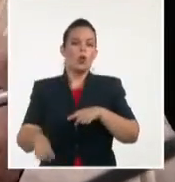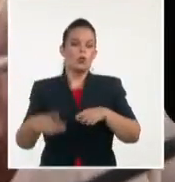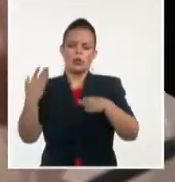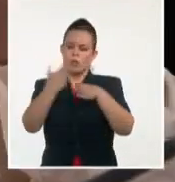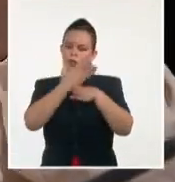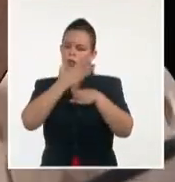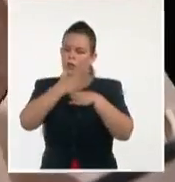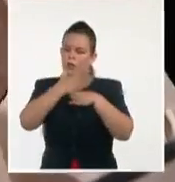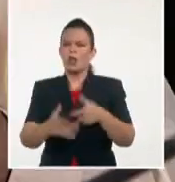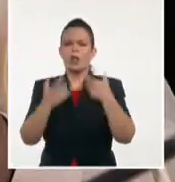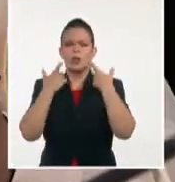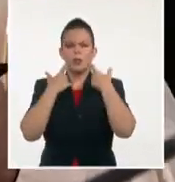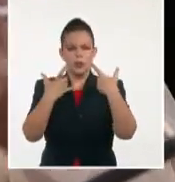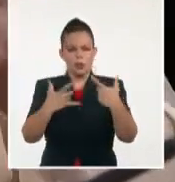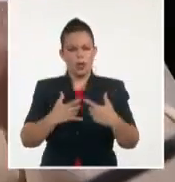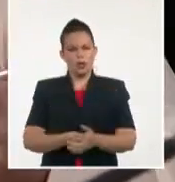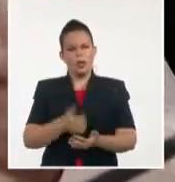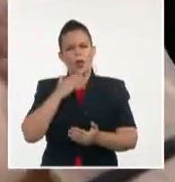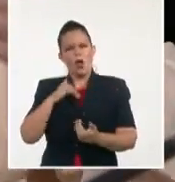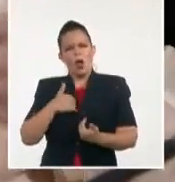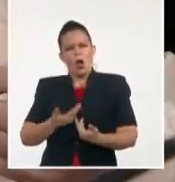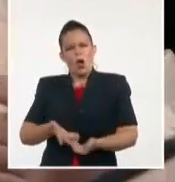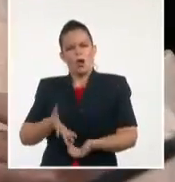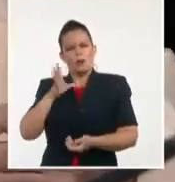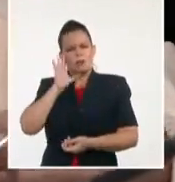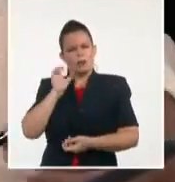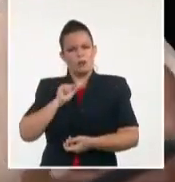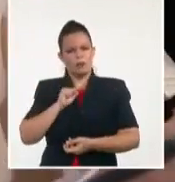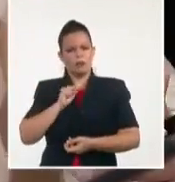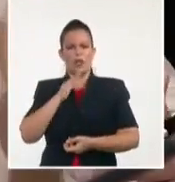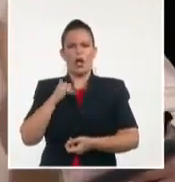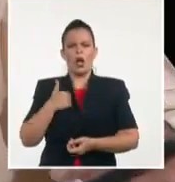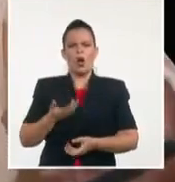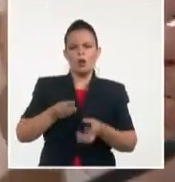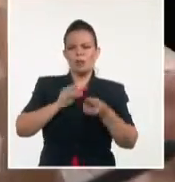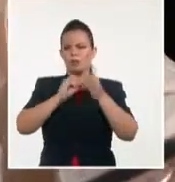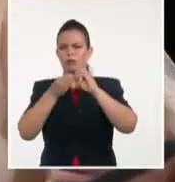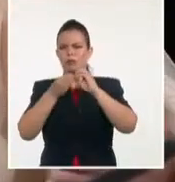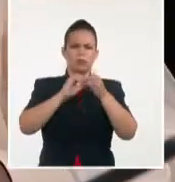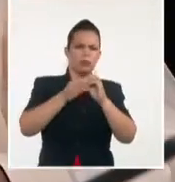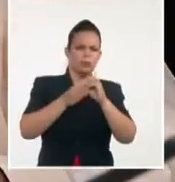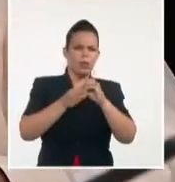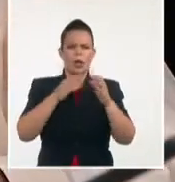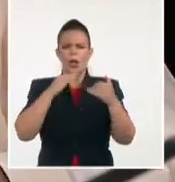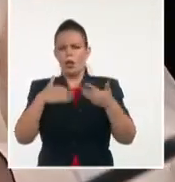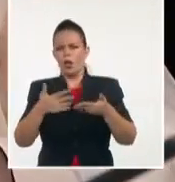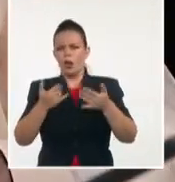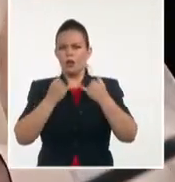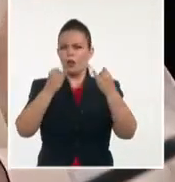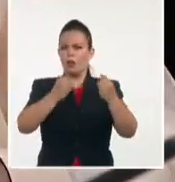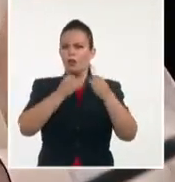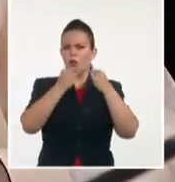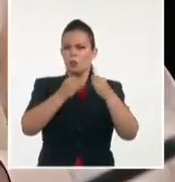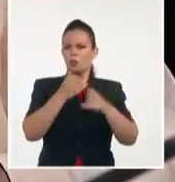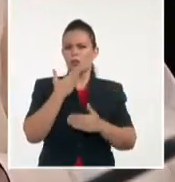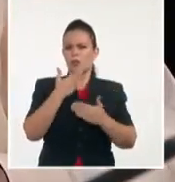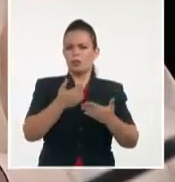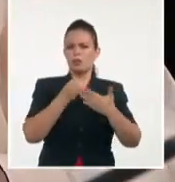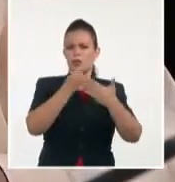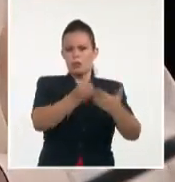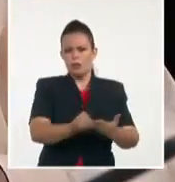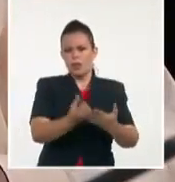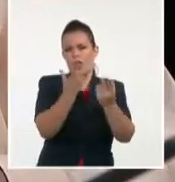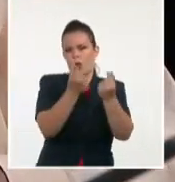también en la interpretación y la adecuación de toda esta información para la economía, para diferentes sectores, y creo que en esto ha